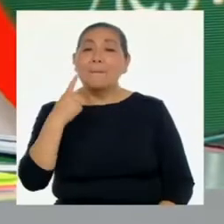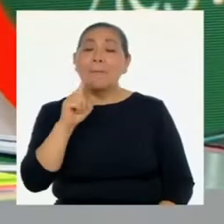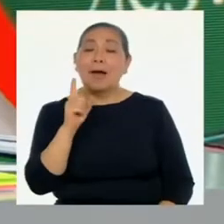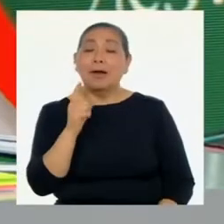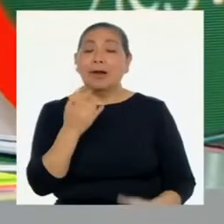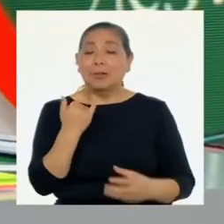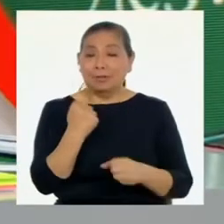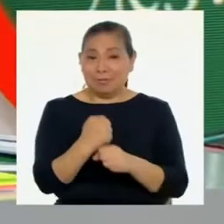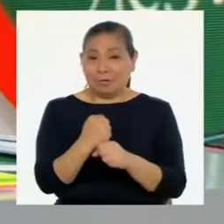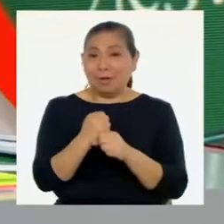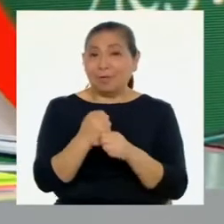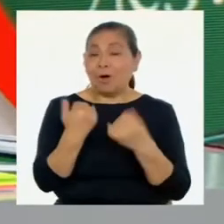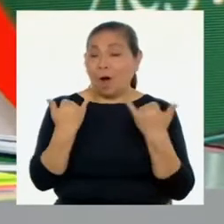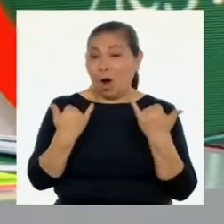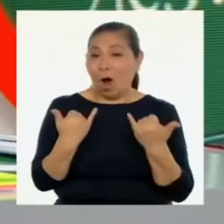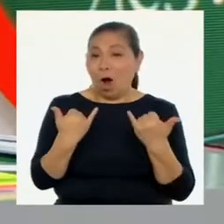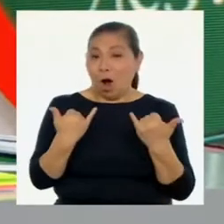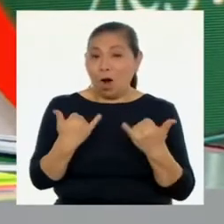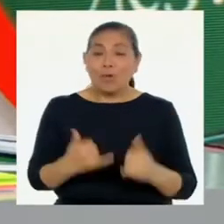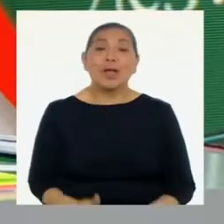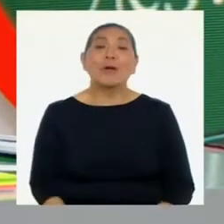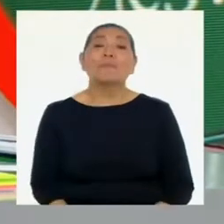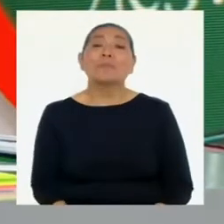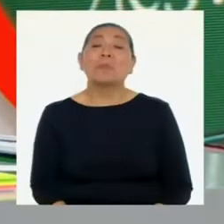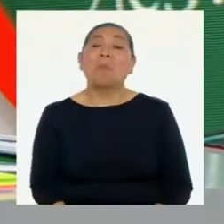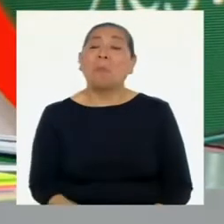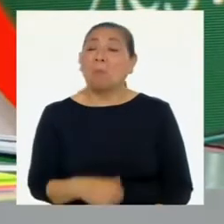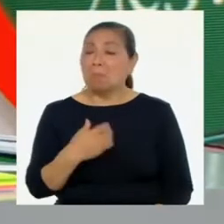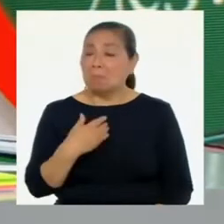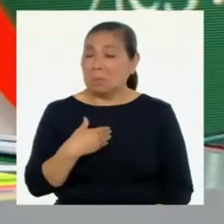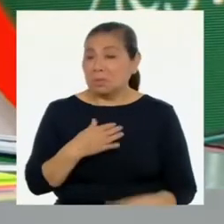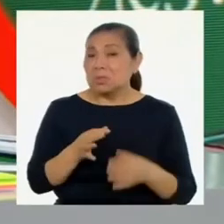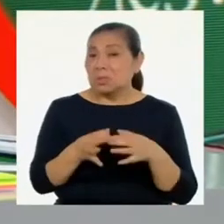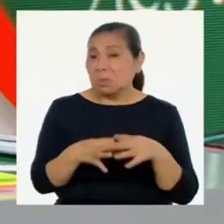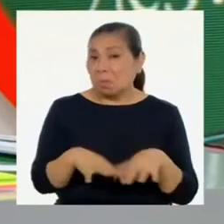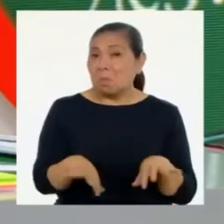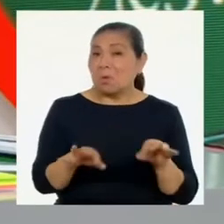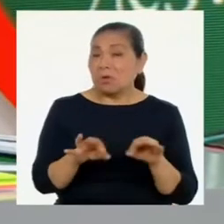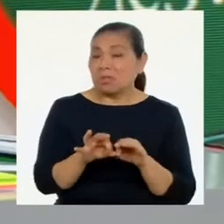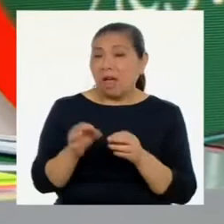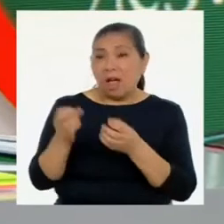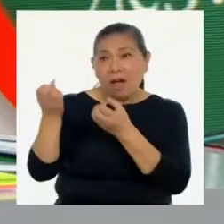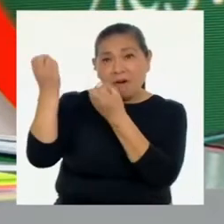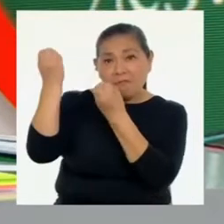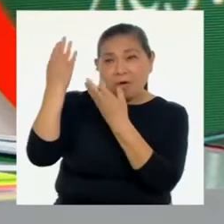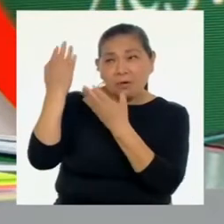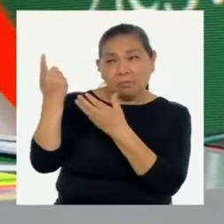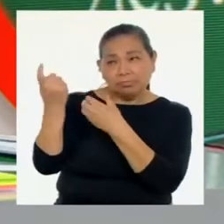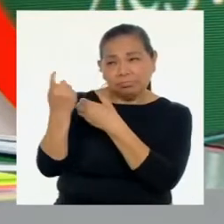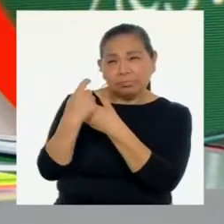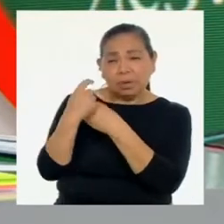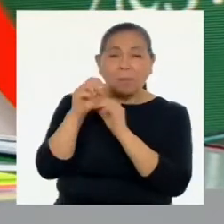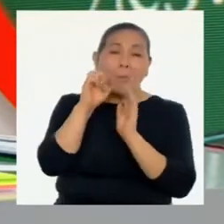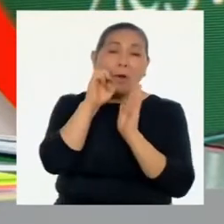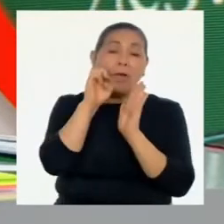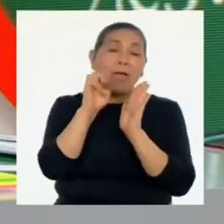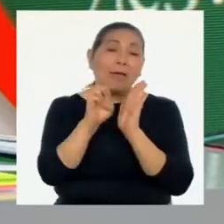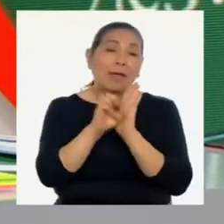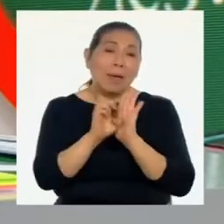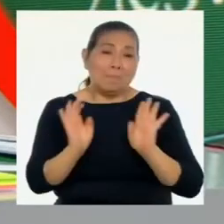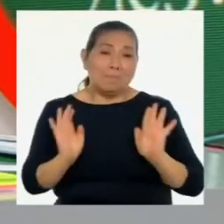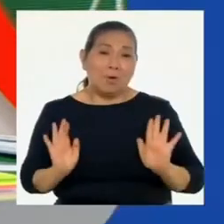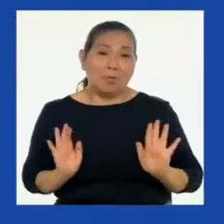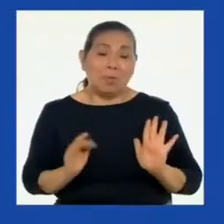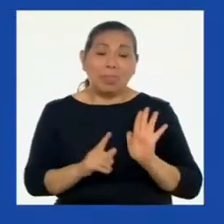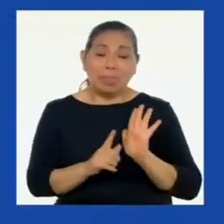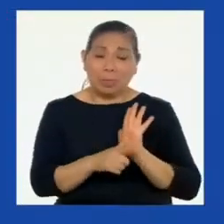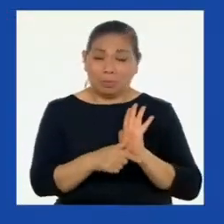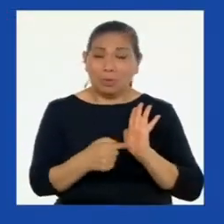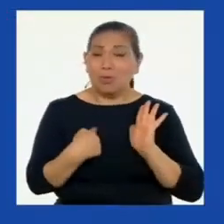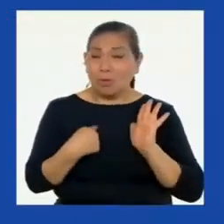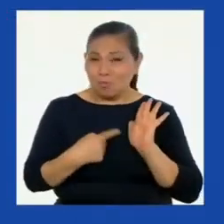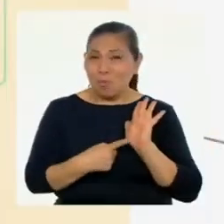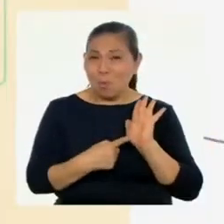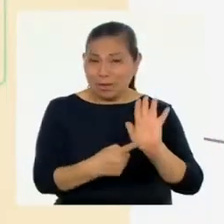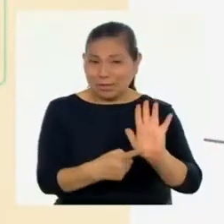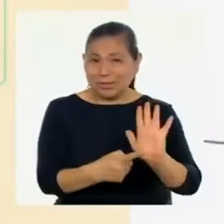para el trabajo que vamos a hacer en este programa, me pareció importante estar informada con algunos ejemplos, que ya les mostraré